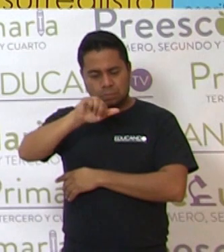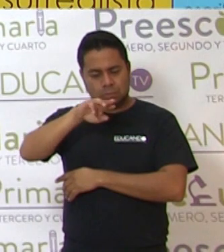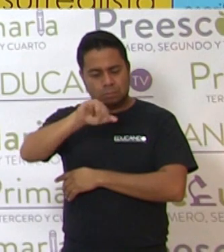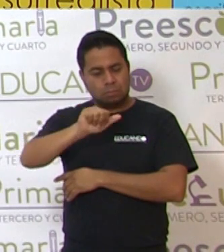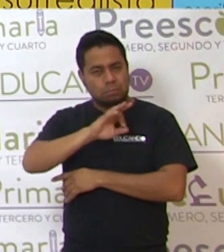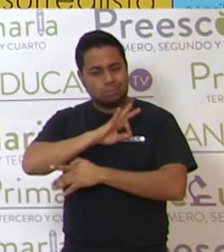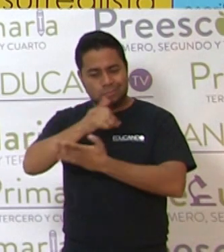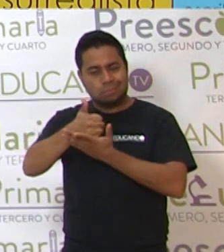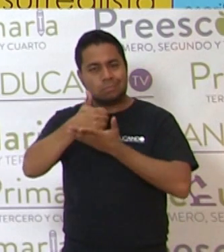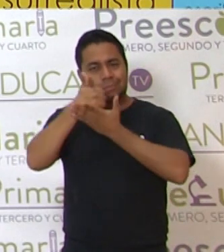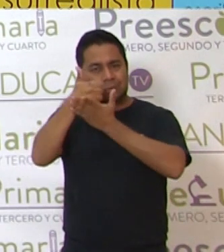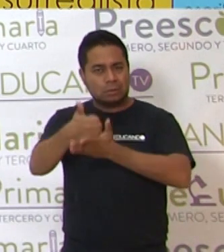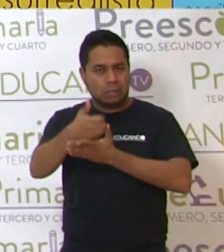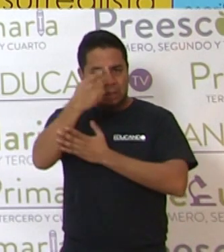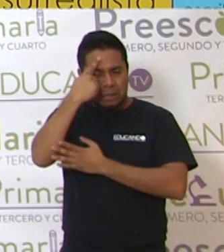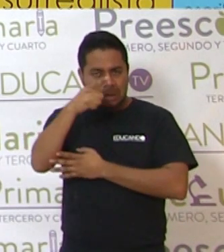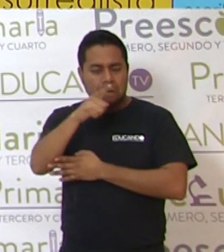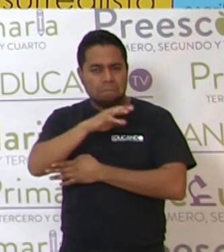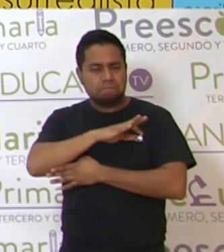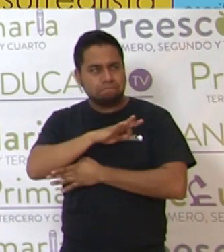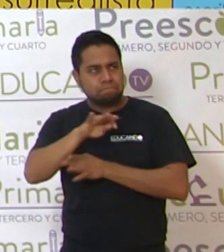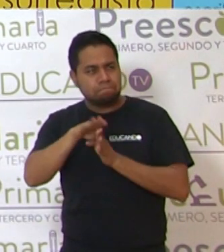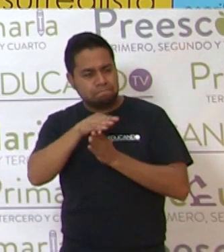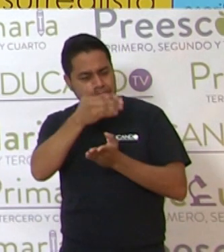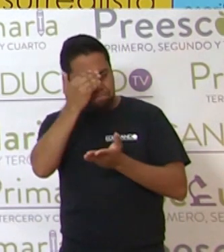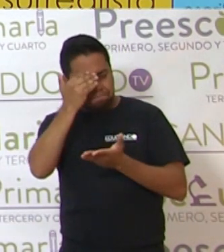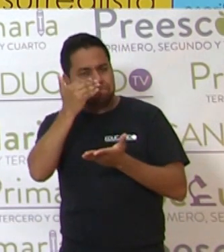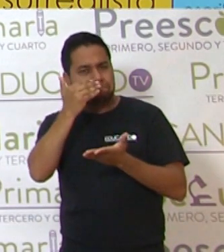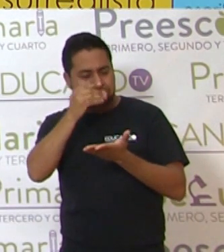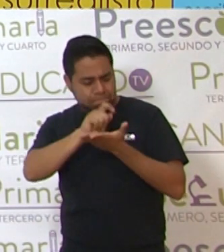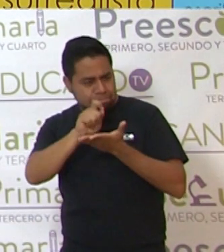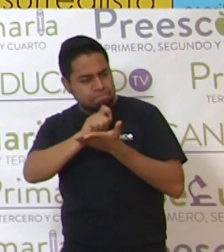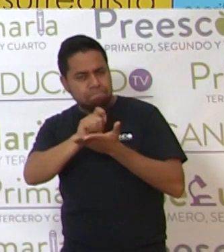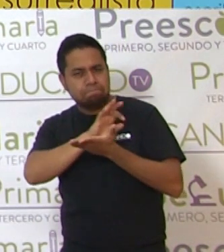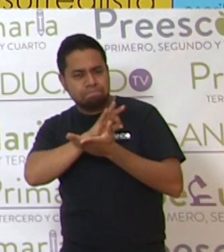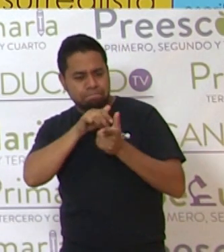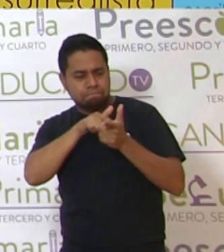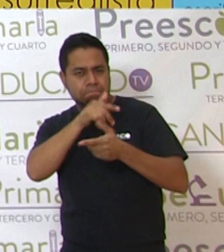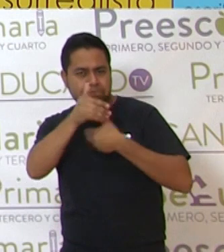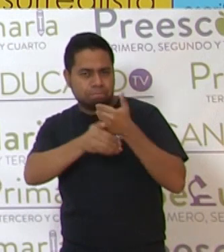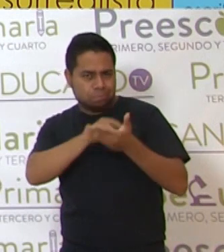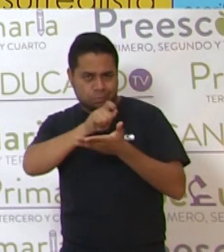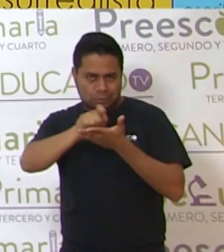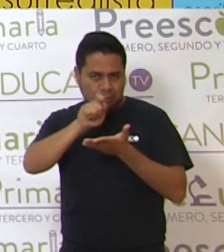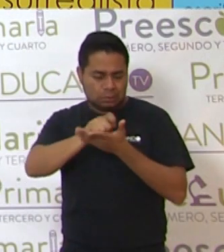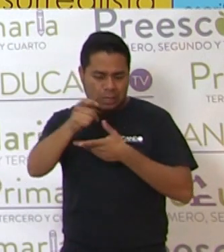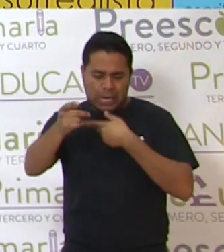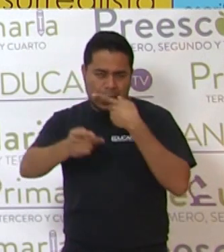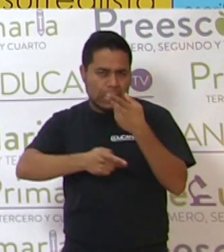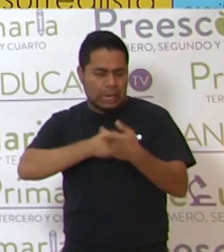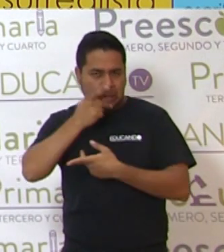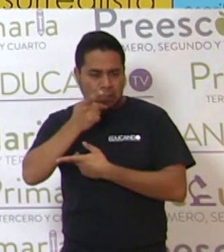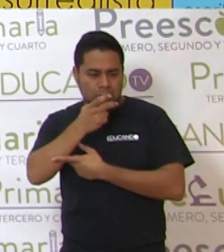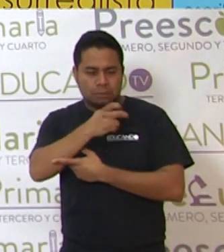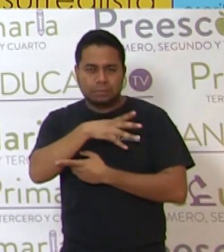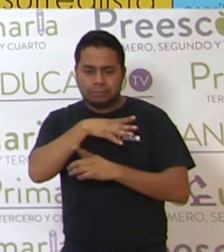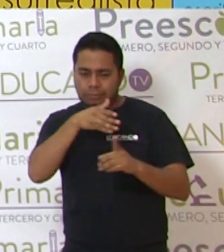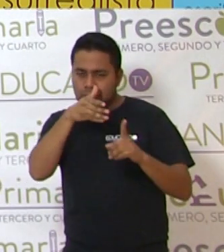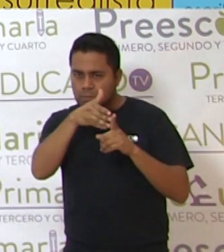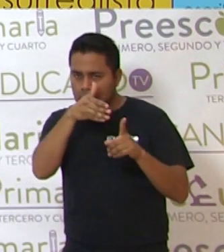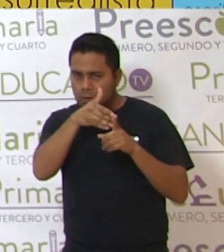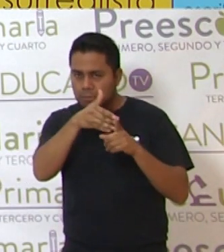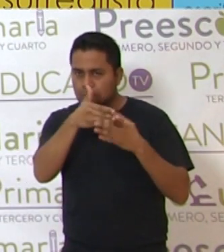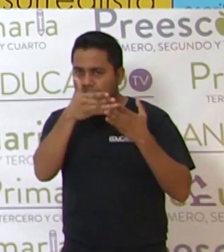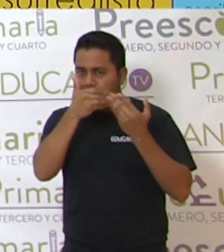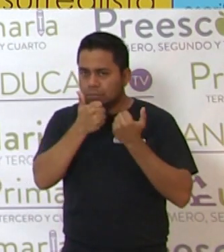servir muchísimo para que puedas tomar tú como referencia. Bueno, es una corriente en donde no